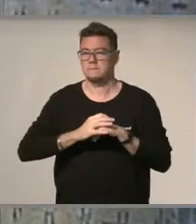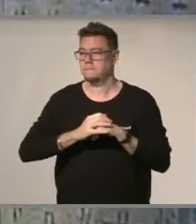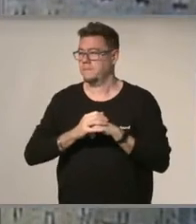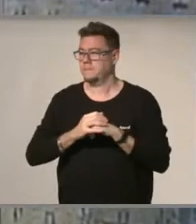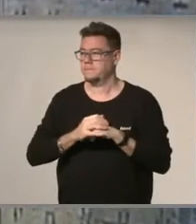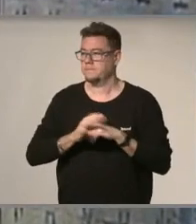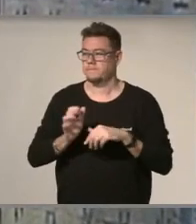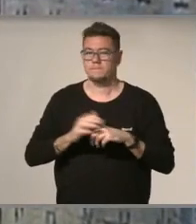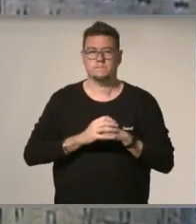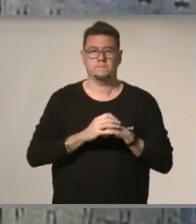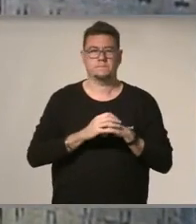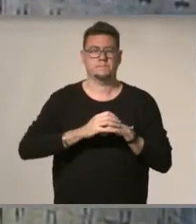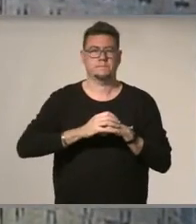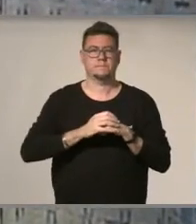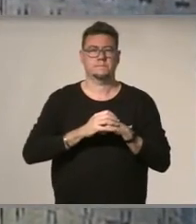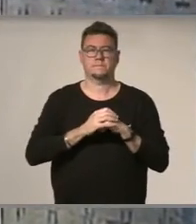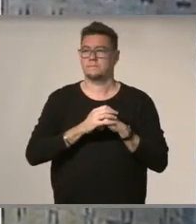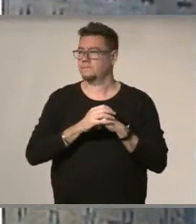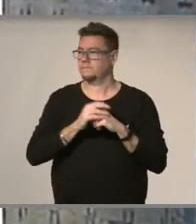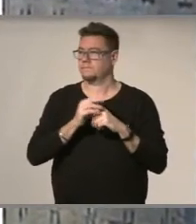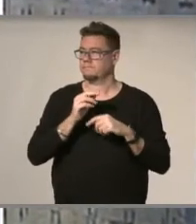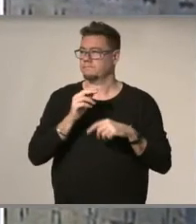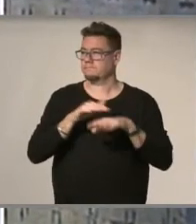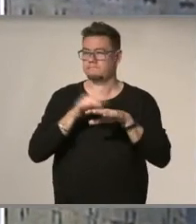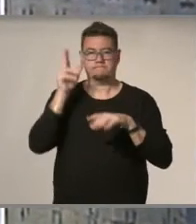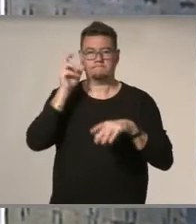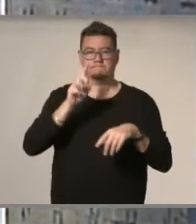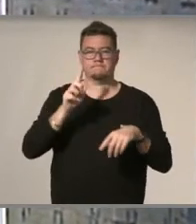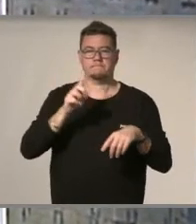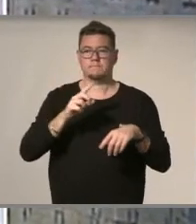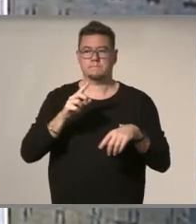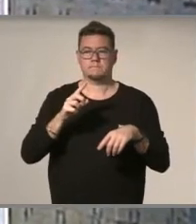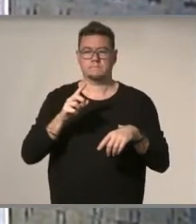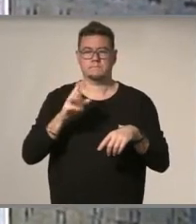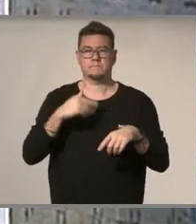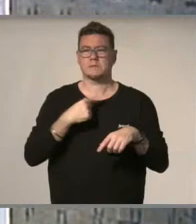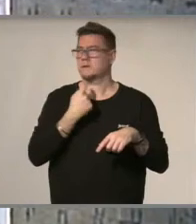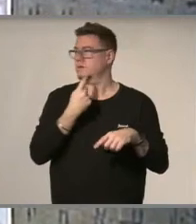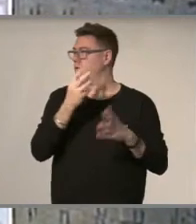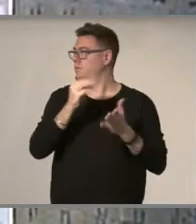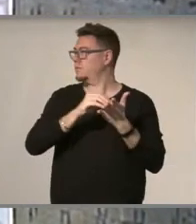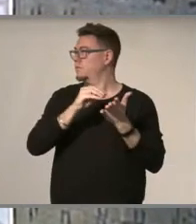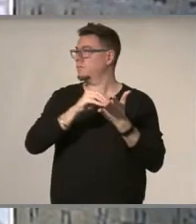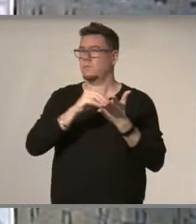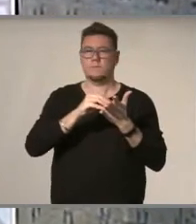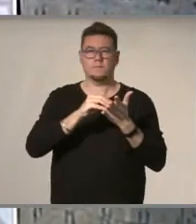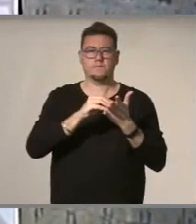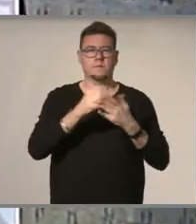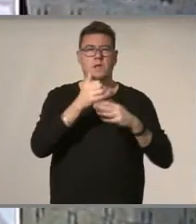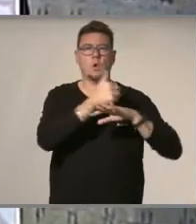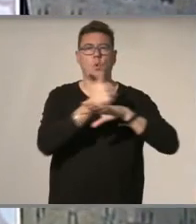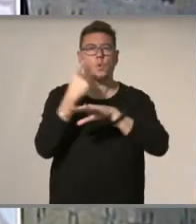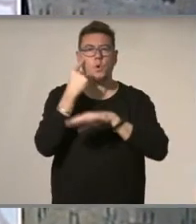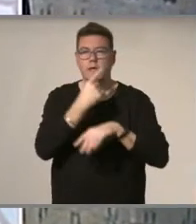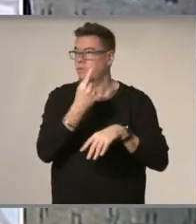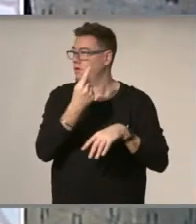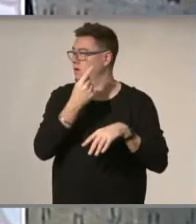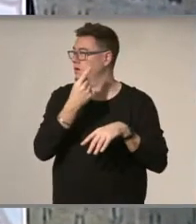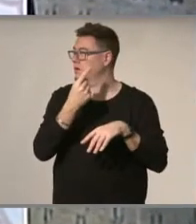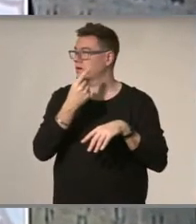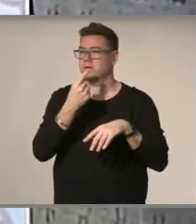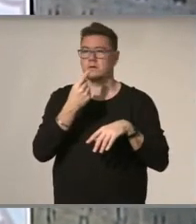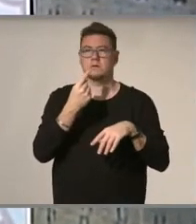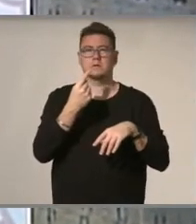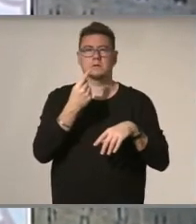seguís sumando hitos en vuestra intachable hoja de servicios, pues también, como se ha comentado, pocas semanas después de que el jurado que tuve el honor de presidir